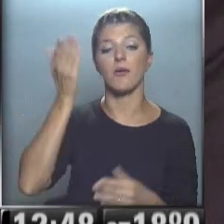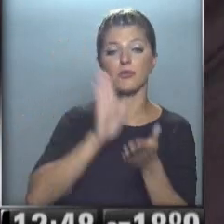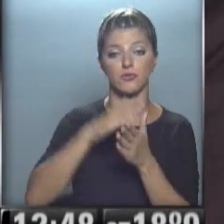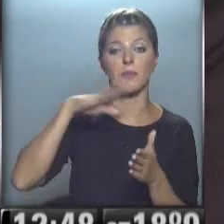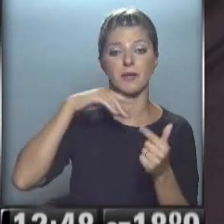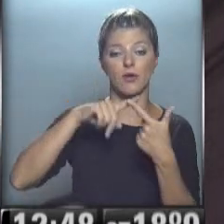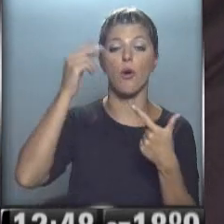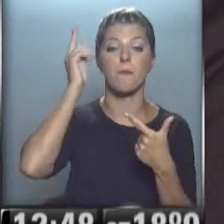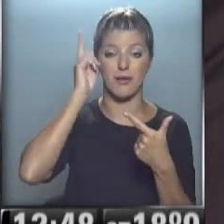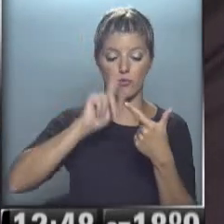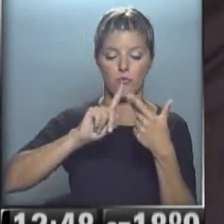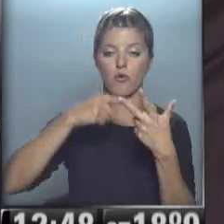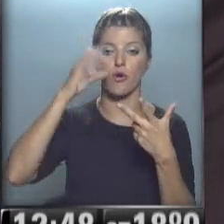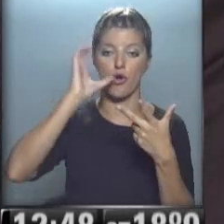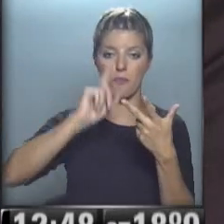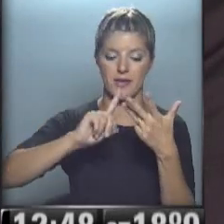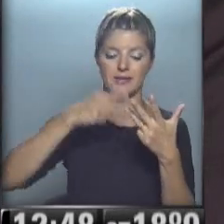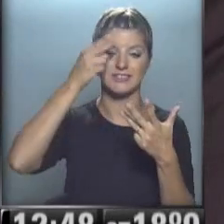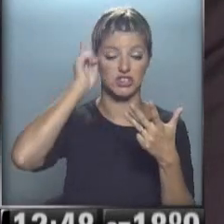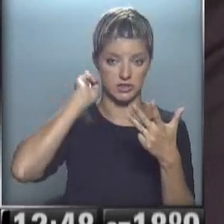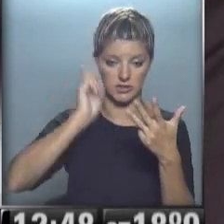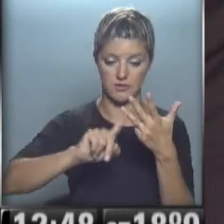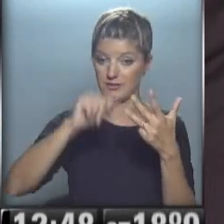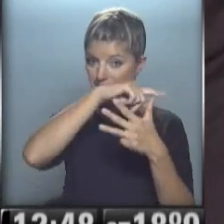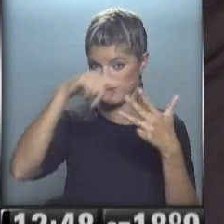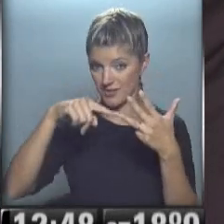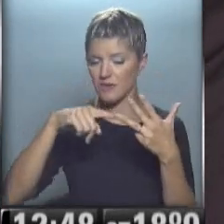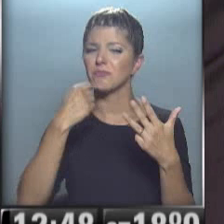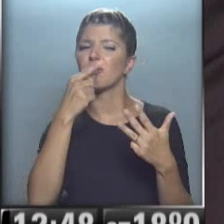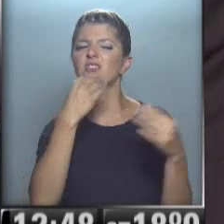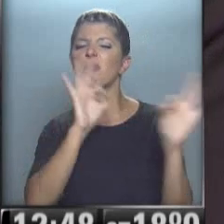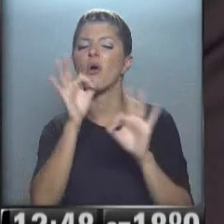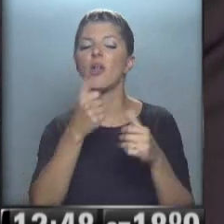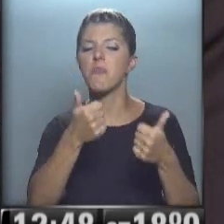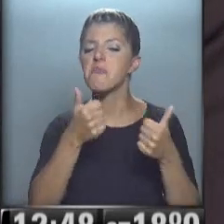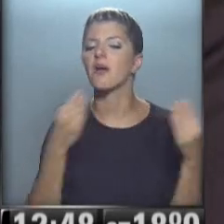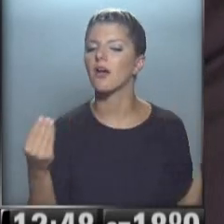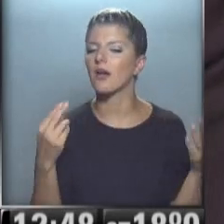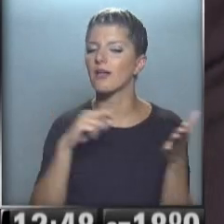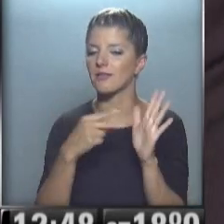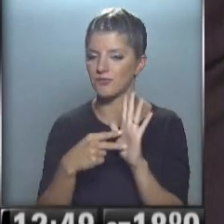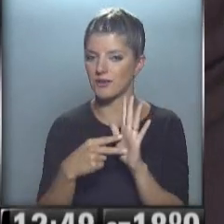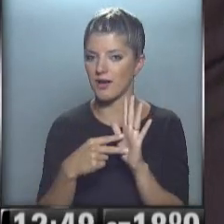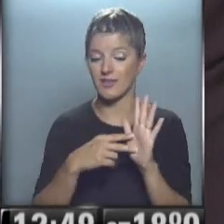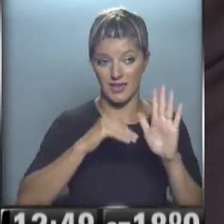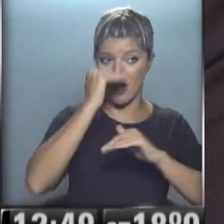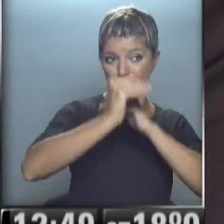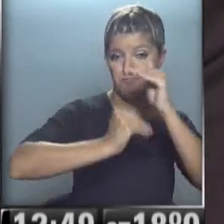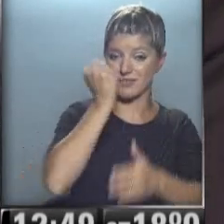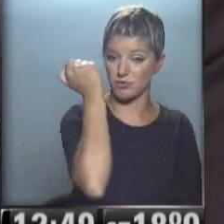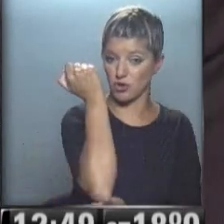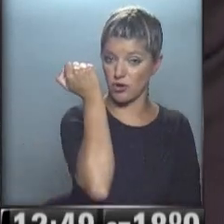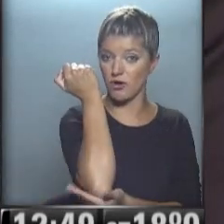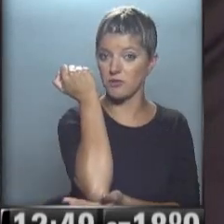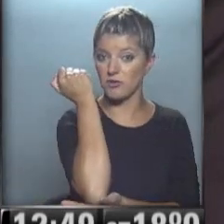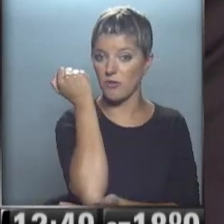chile que son los miembros del tratado del Pacífico hay que ver si modelo exitoso es un modelo que tiene un buen nivel de crecimiento económico pero